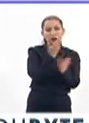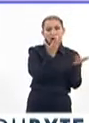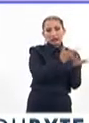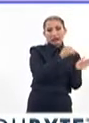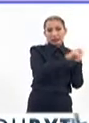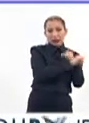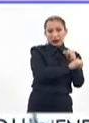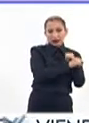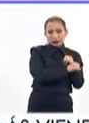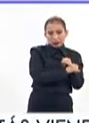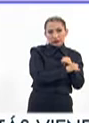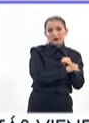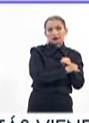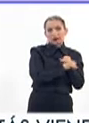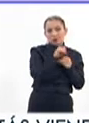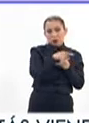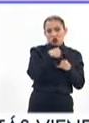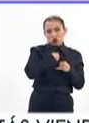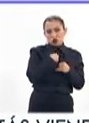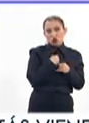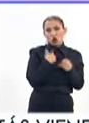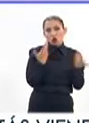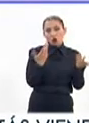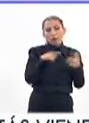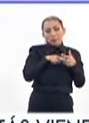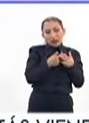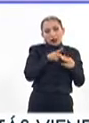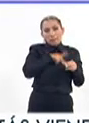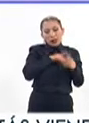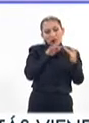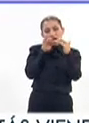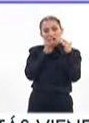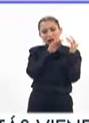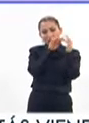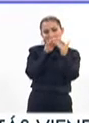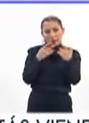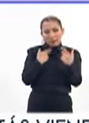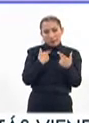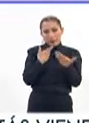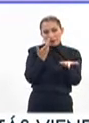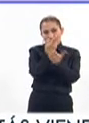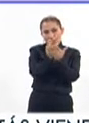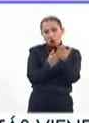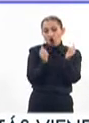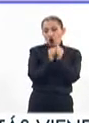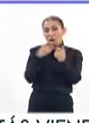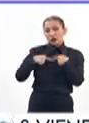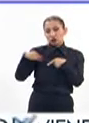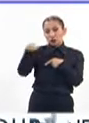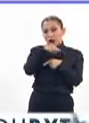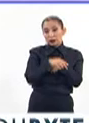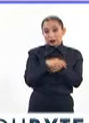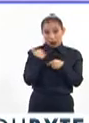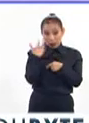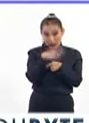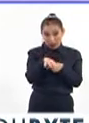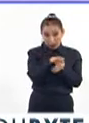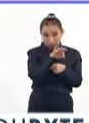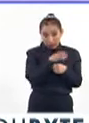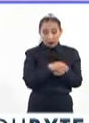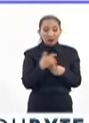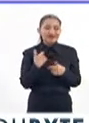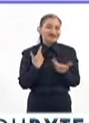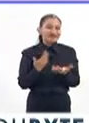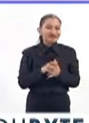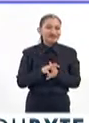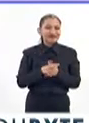publicado en internet, que es donde propiamente se generó como el contacto del personaje con otras personas. ¿Te buscaron? Pues más